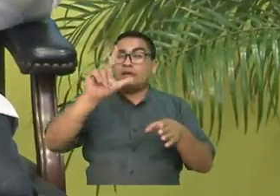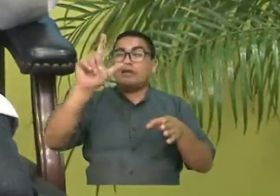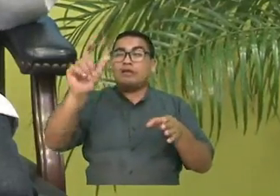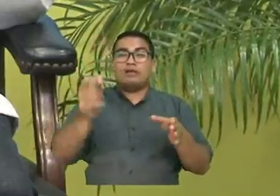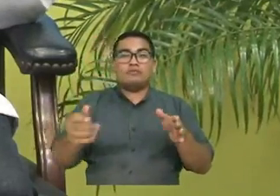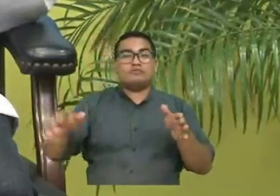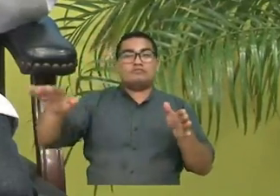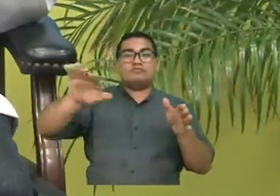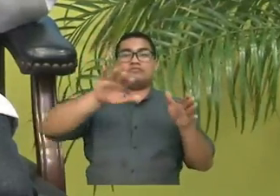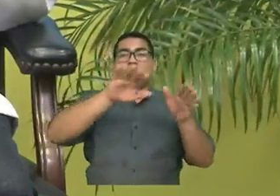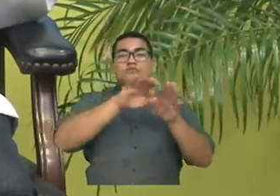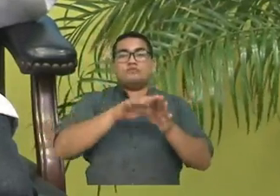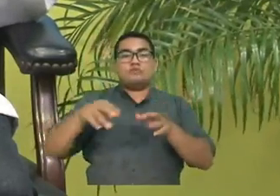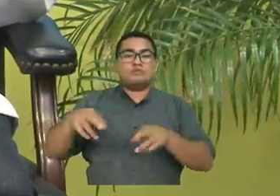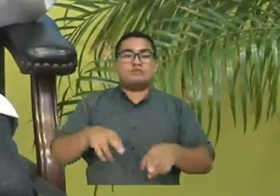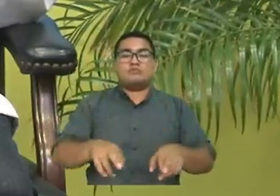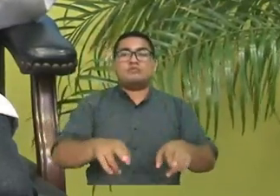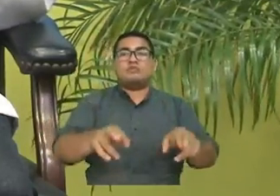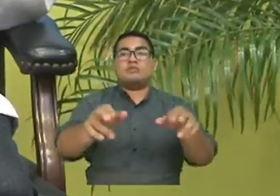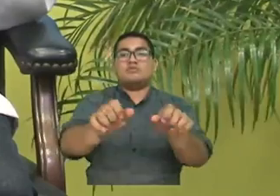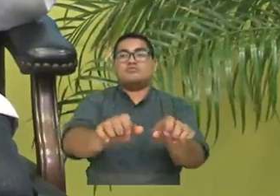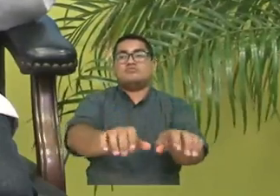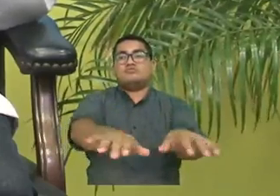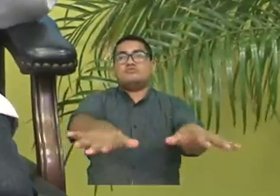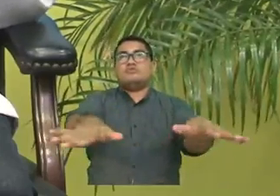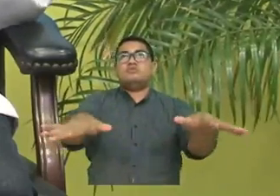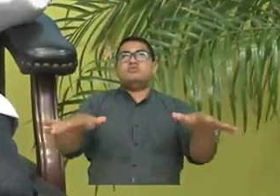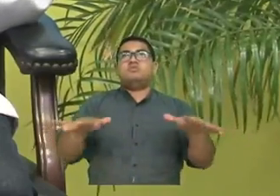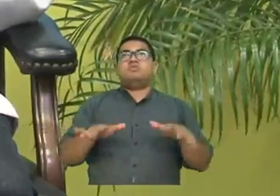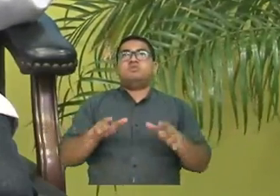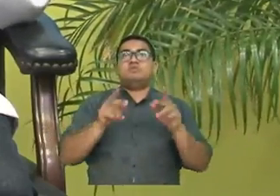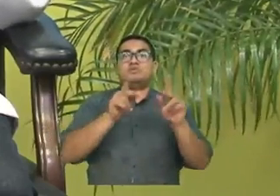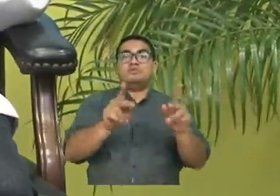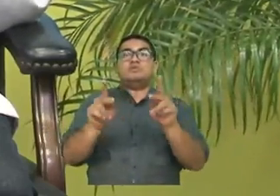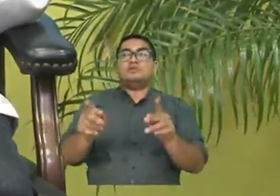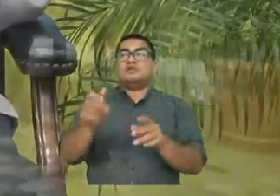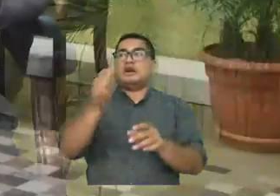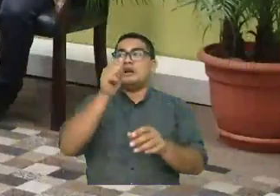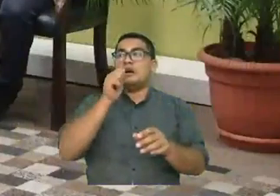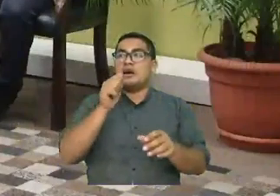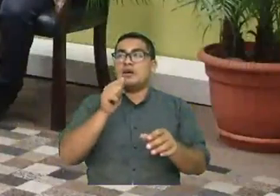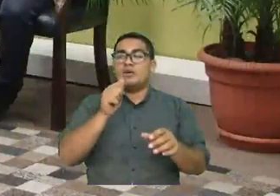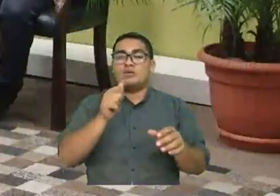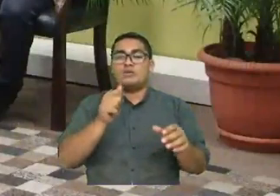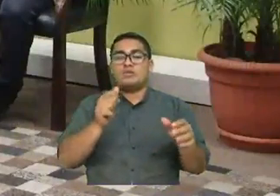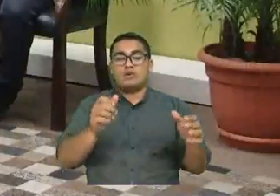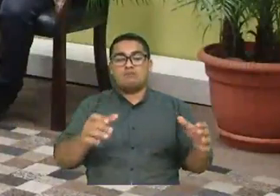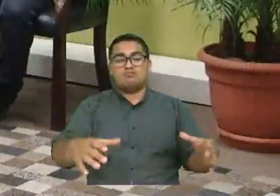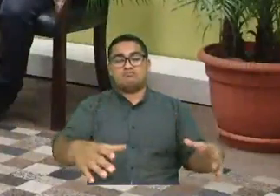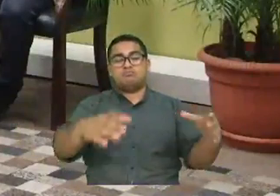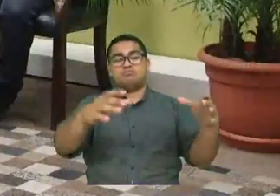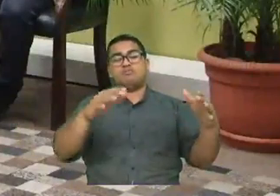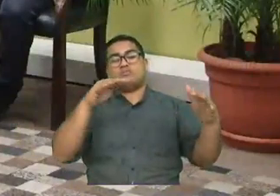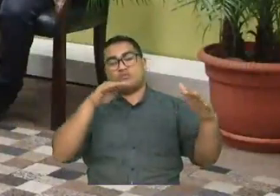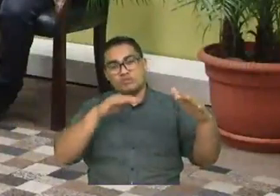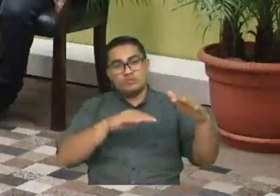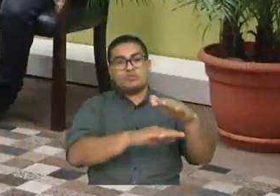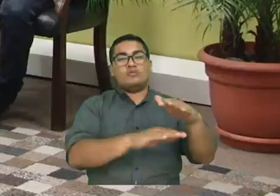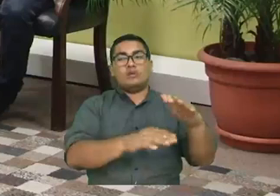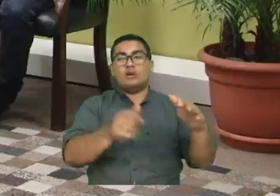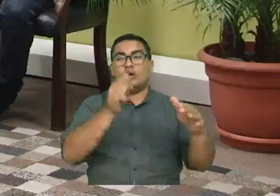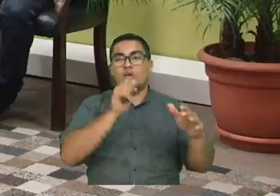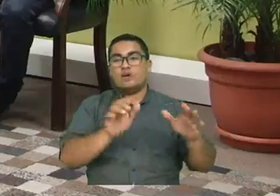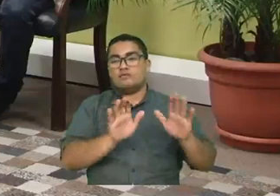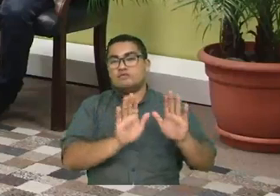crecen lo que son los ríos, hay gente que tiene agua que la forman presa, agua que queda estática, no corre,